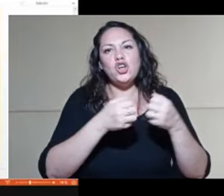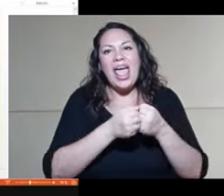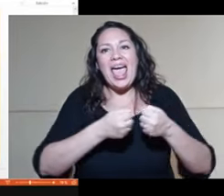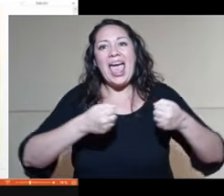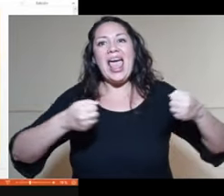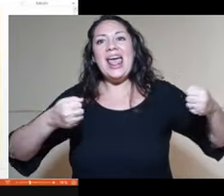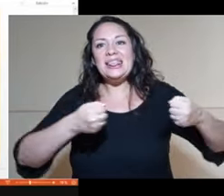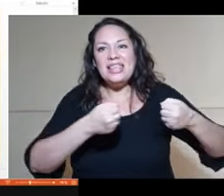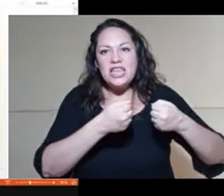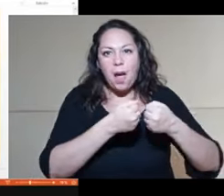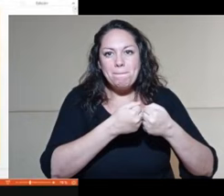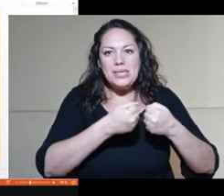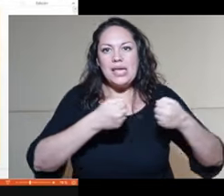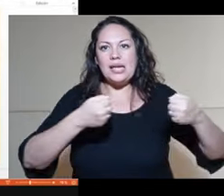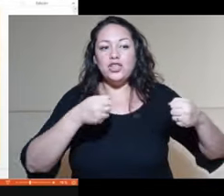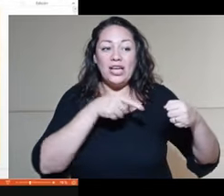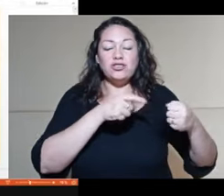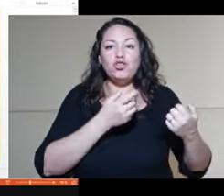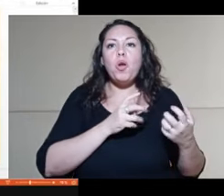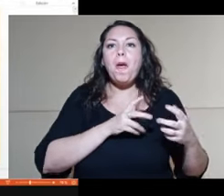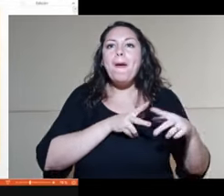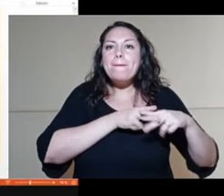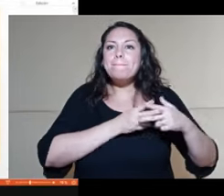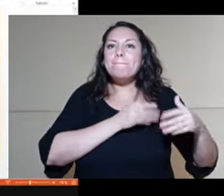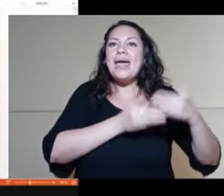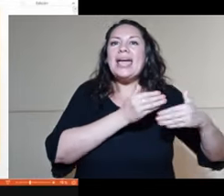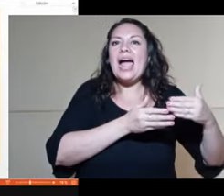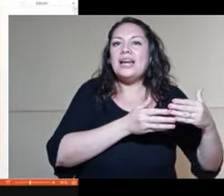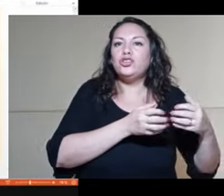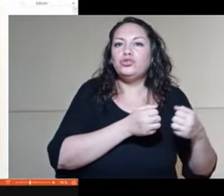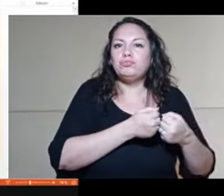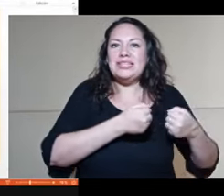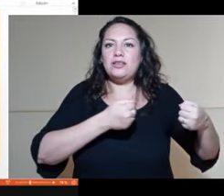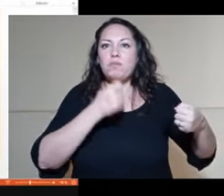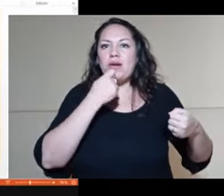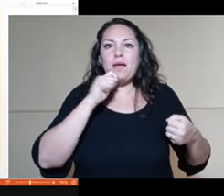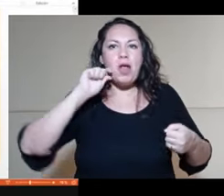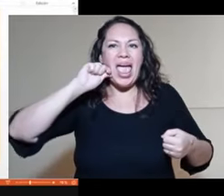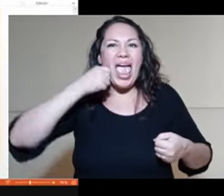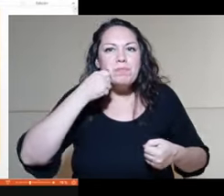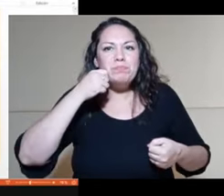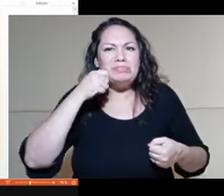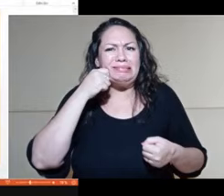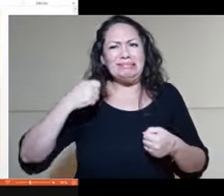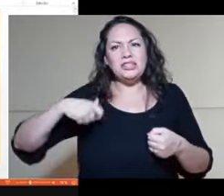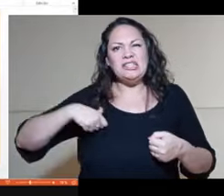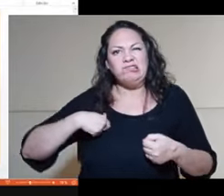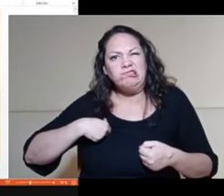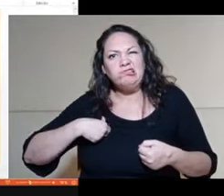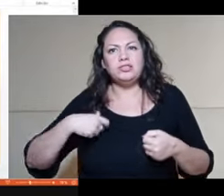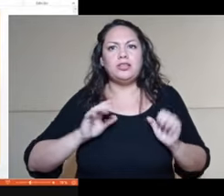estiramiento. Es decir, son mecanorreceptores los de Ruffini. asociado con el estiramiento, por ejemplo, un